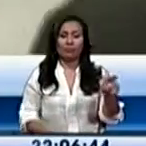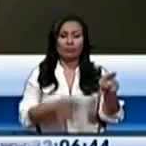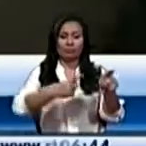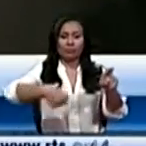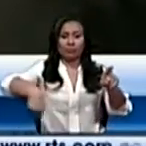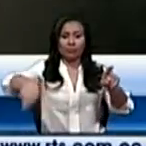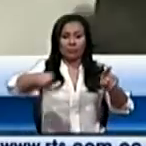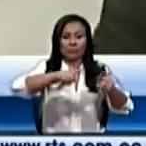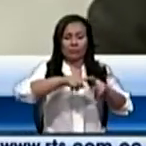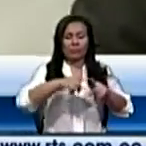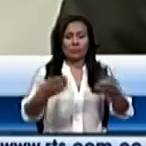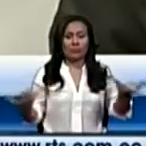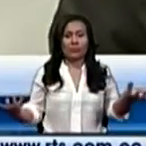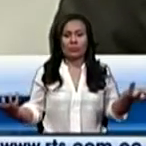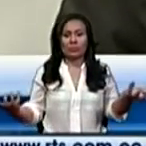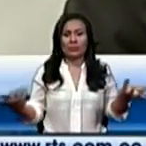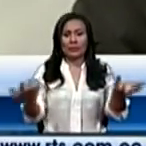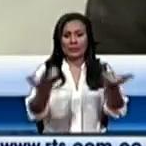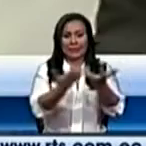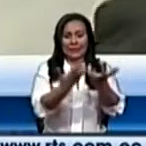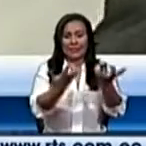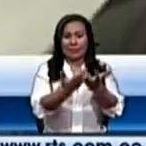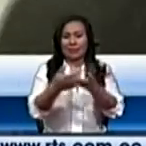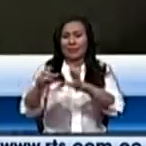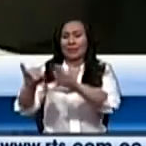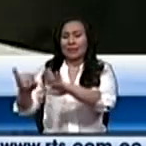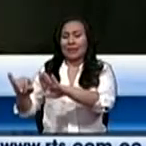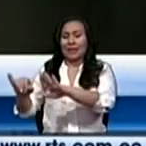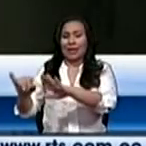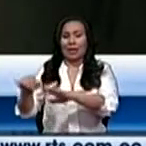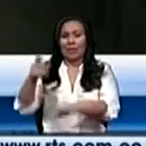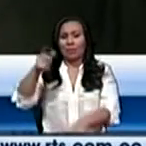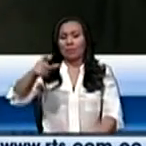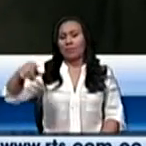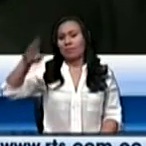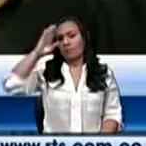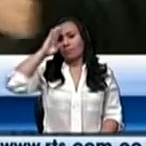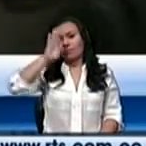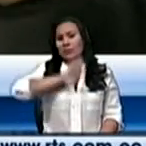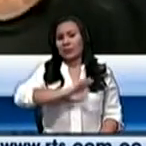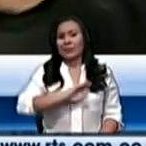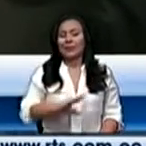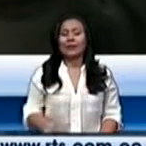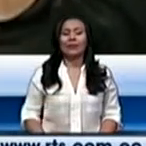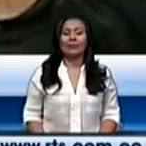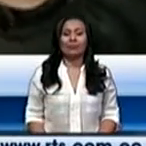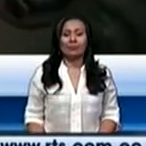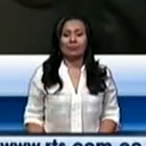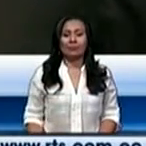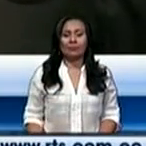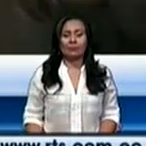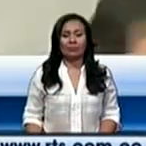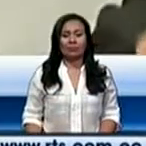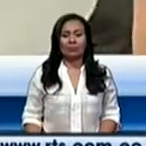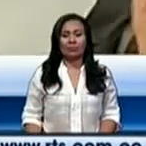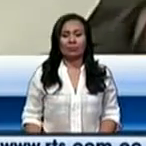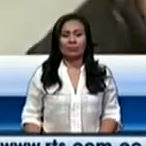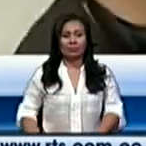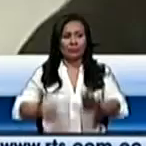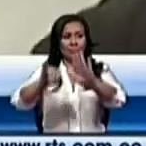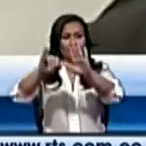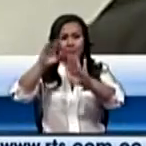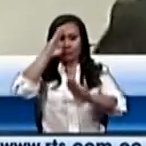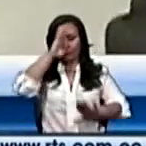y realmente los seis policías no podemos decir que no los estos seis muy